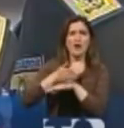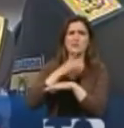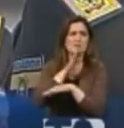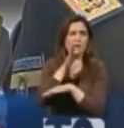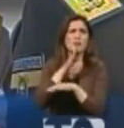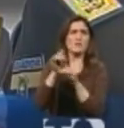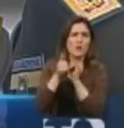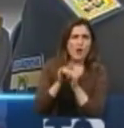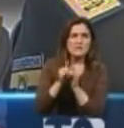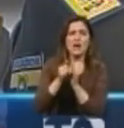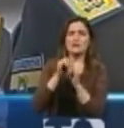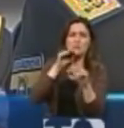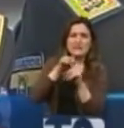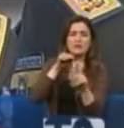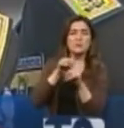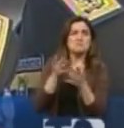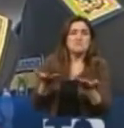habitual. No se ha